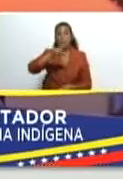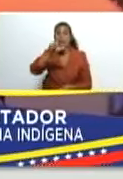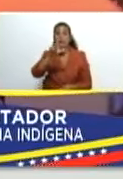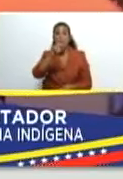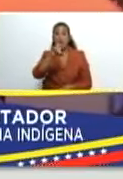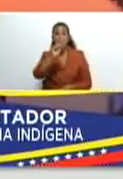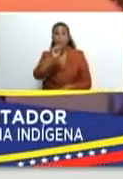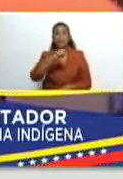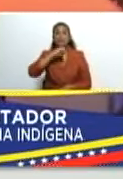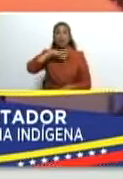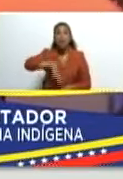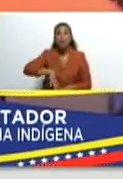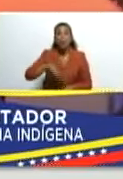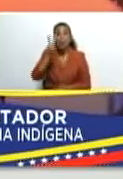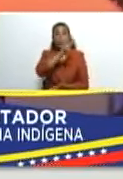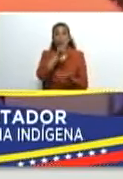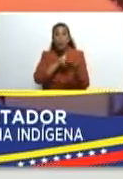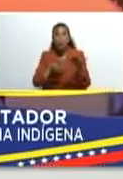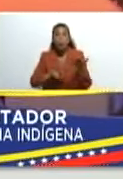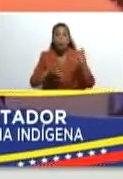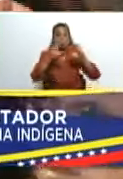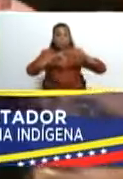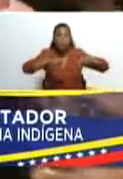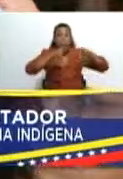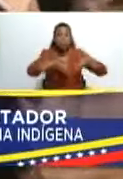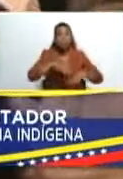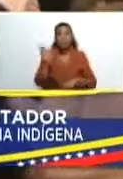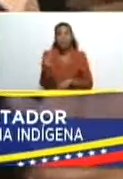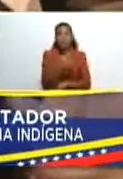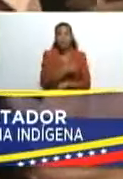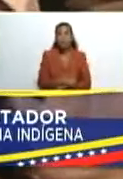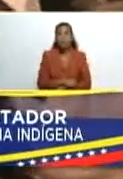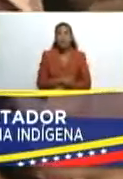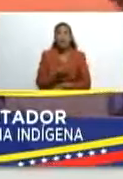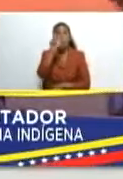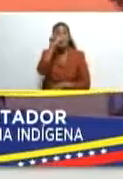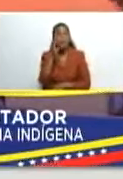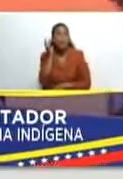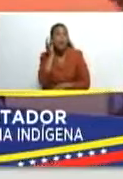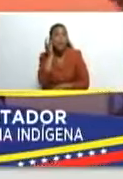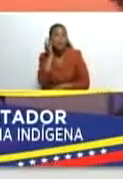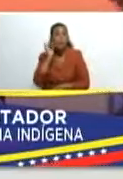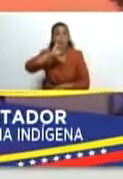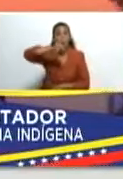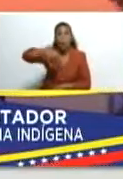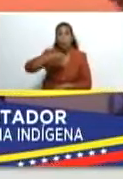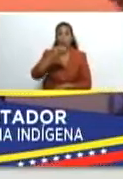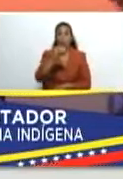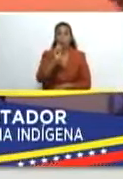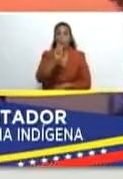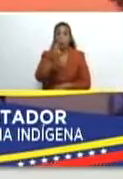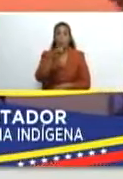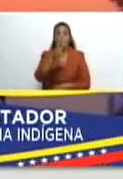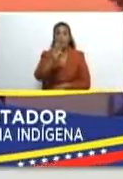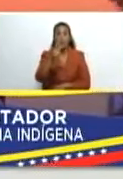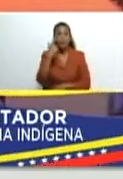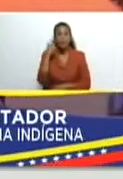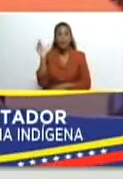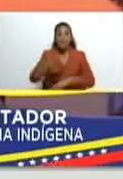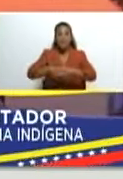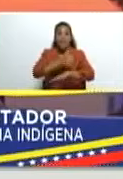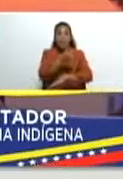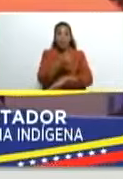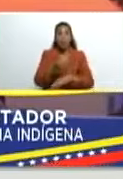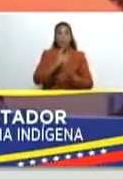Pellicer, historiador. A Dulce Celeste Marrufo, historiadora. A Jorge Berrueta, director